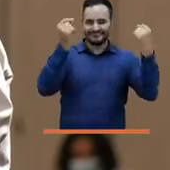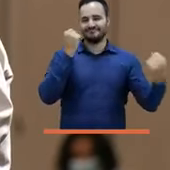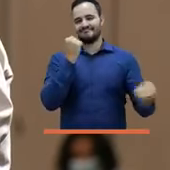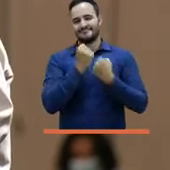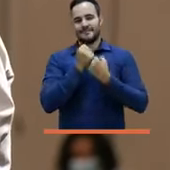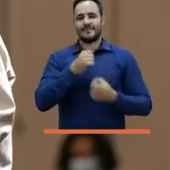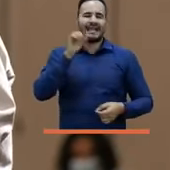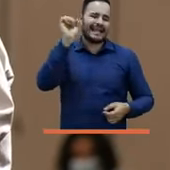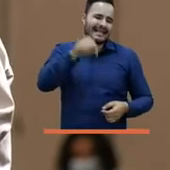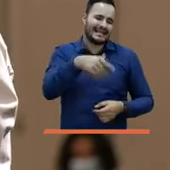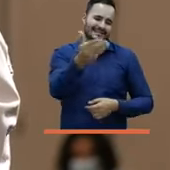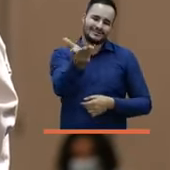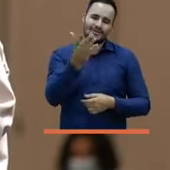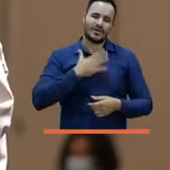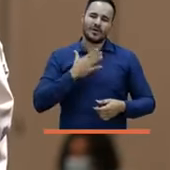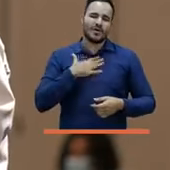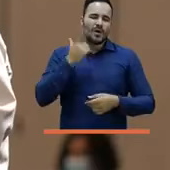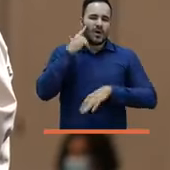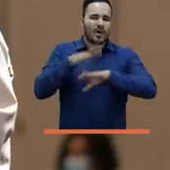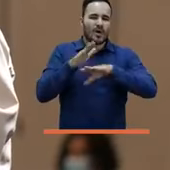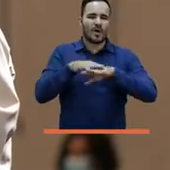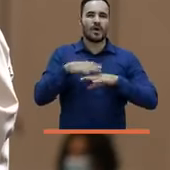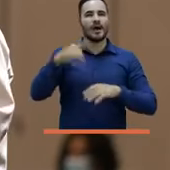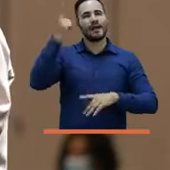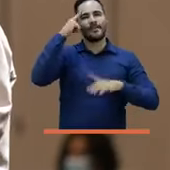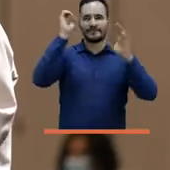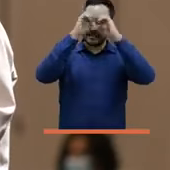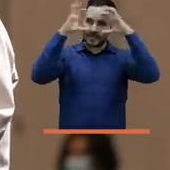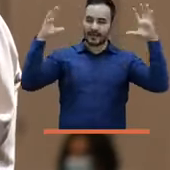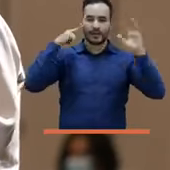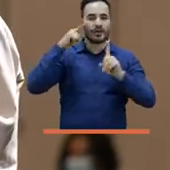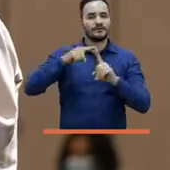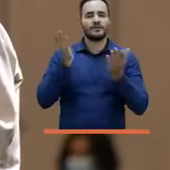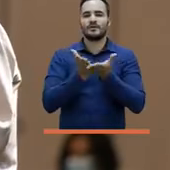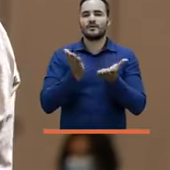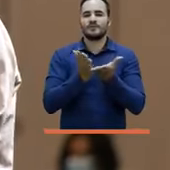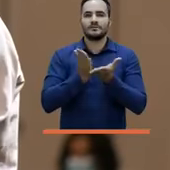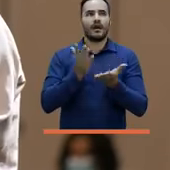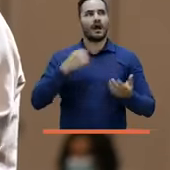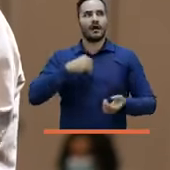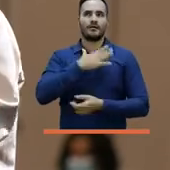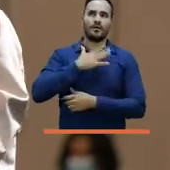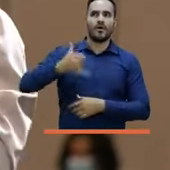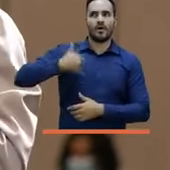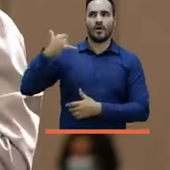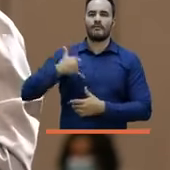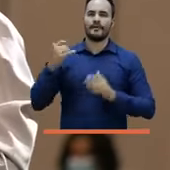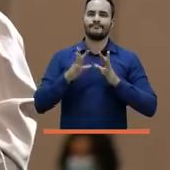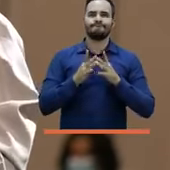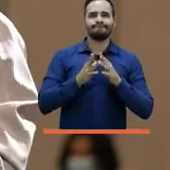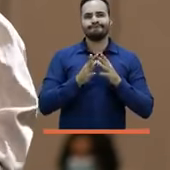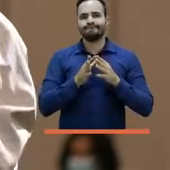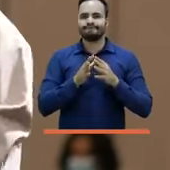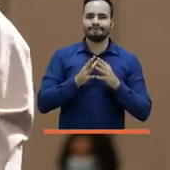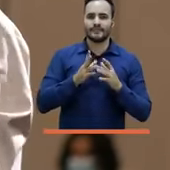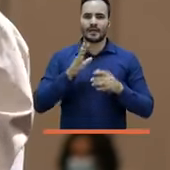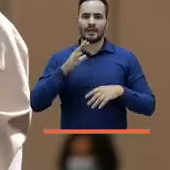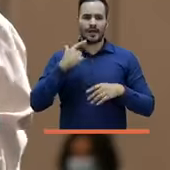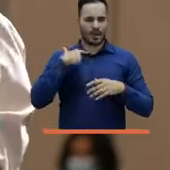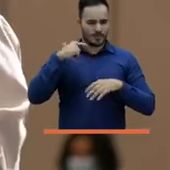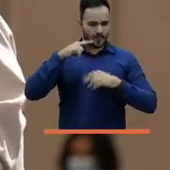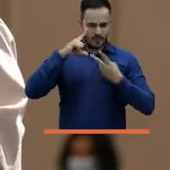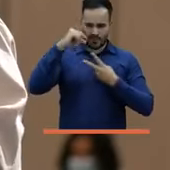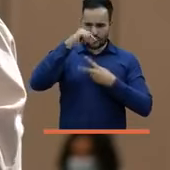no no pensamos en estas posibilidades para la educación y el empleo juvenil solamente dentro de la cooperativa